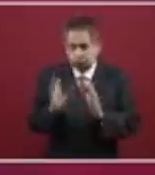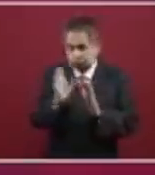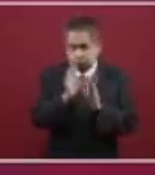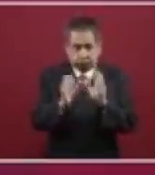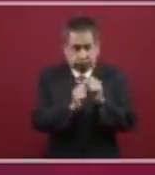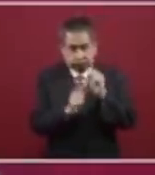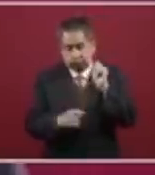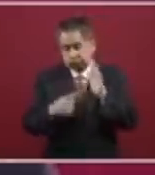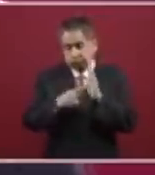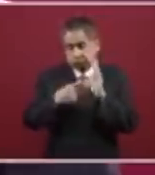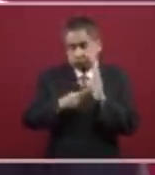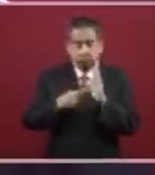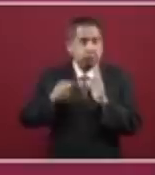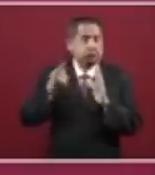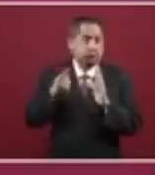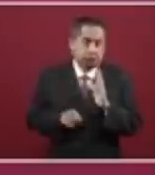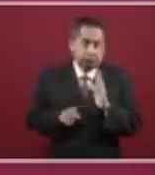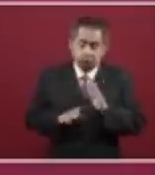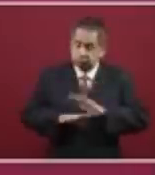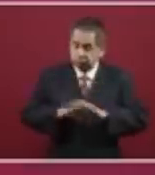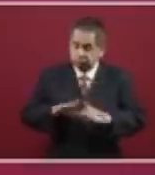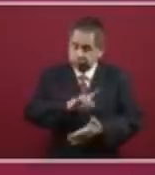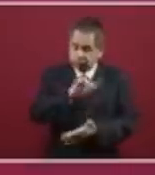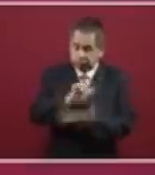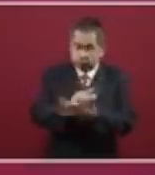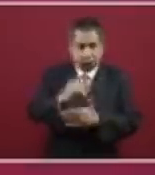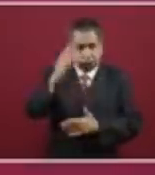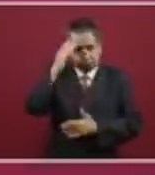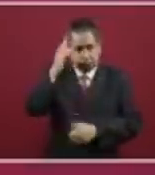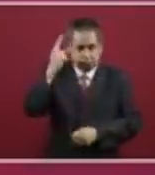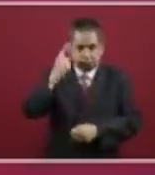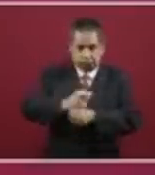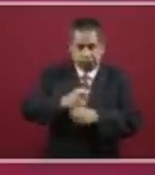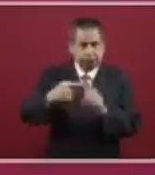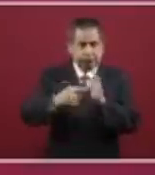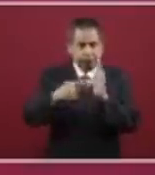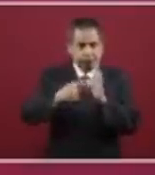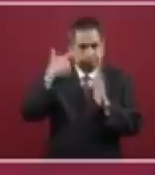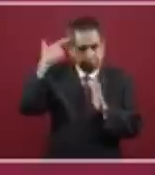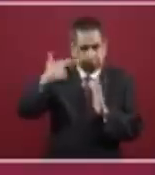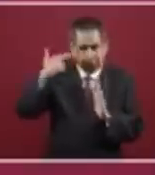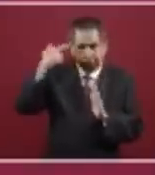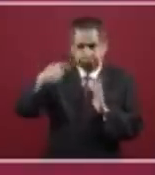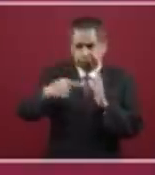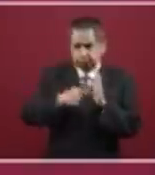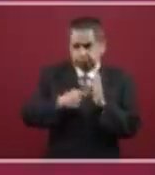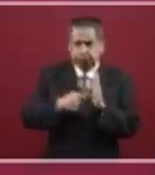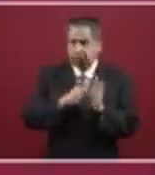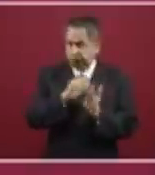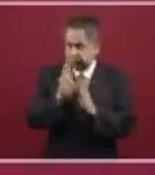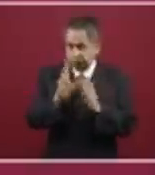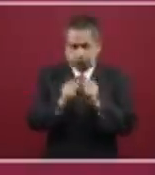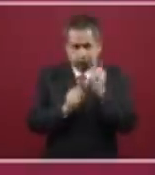Constitución es ley suprema, es la ley de leyes.